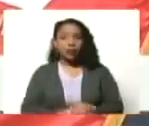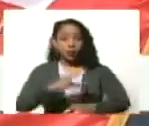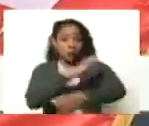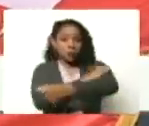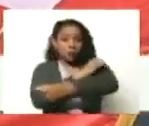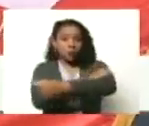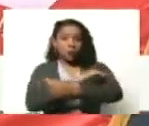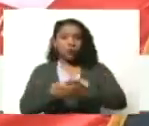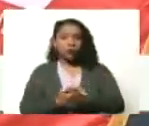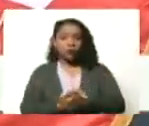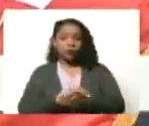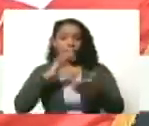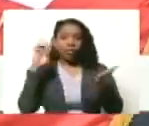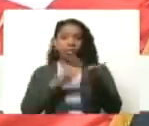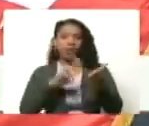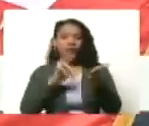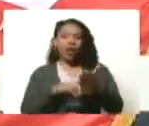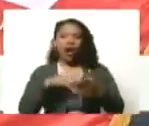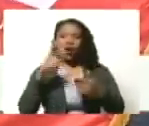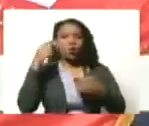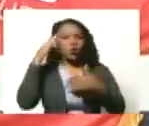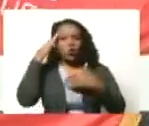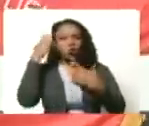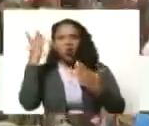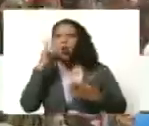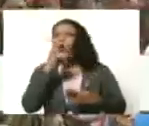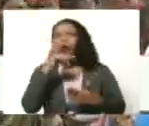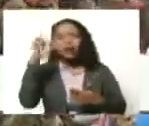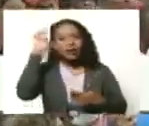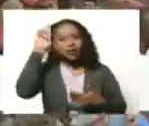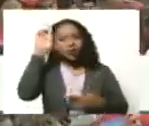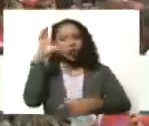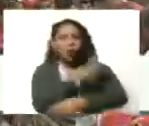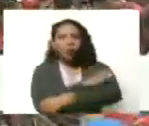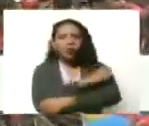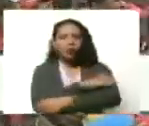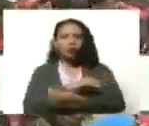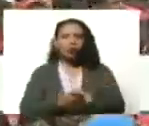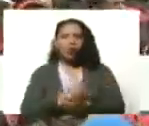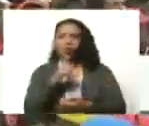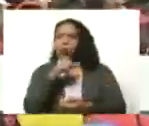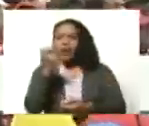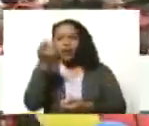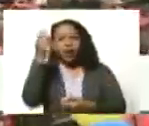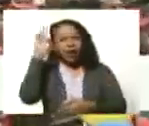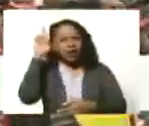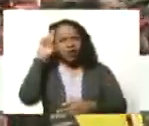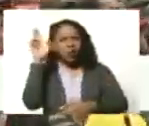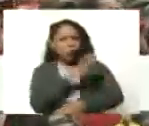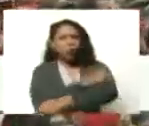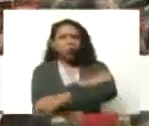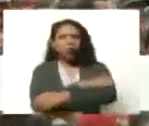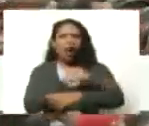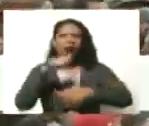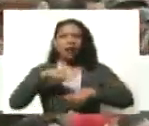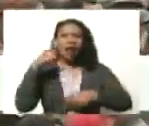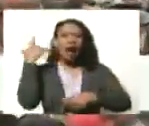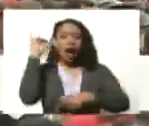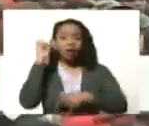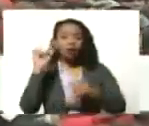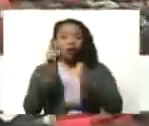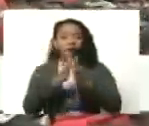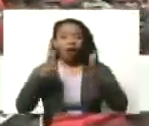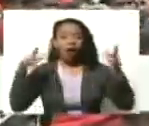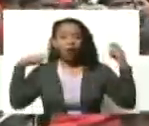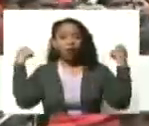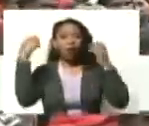opositor, en verdad, no tiene razones para ser opositor. No tiene ninguna razón para ser opositor. Aquí ha habido una gran campaña